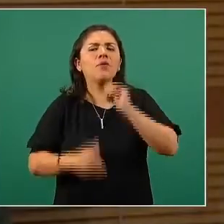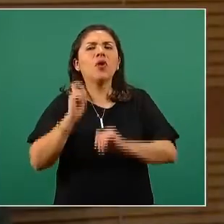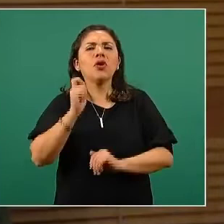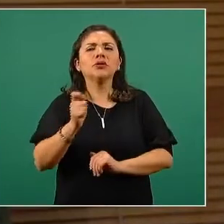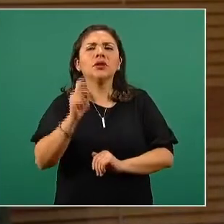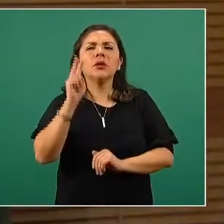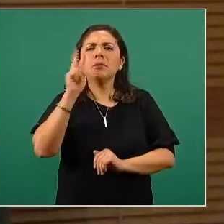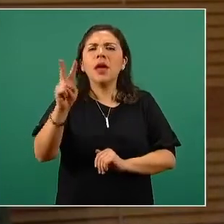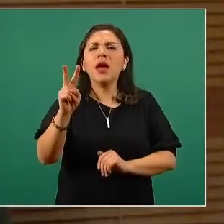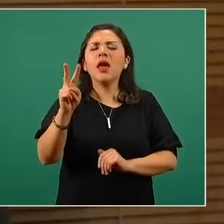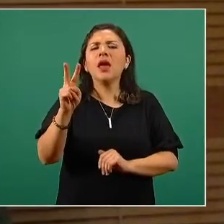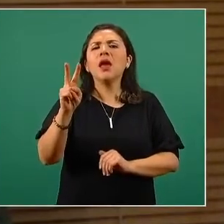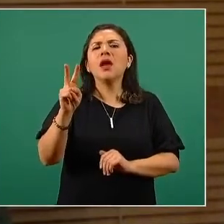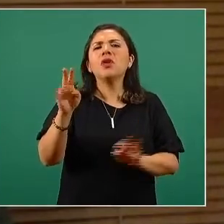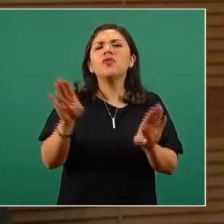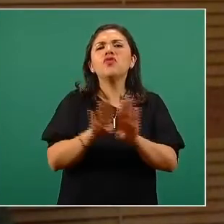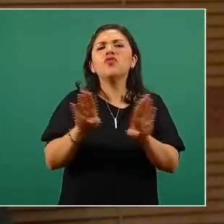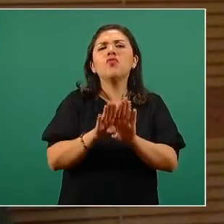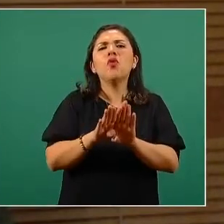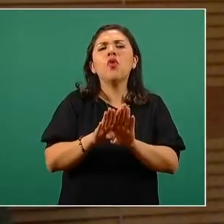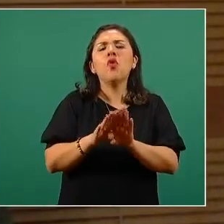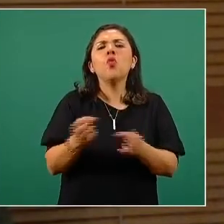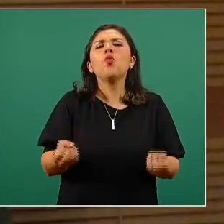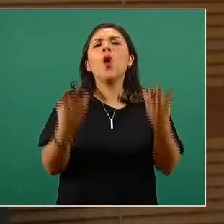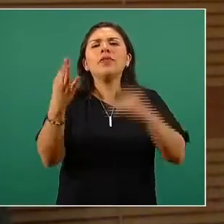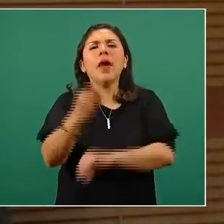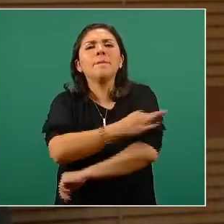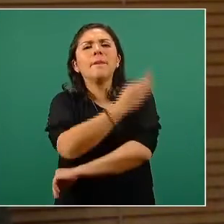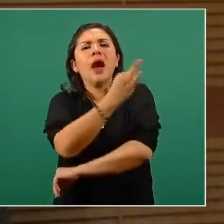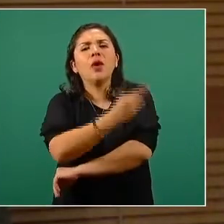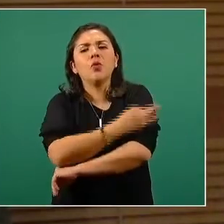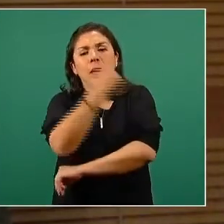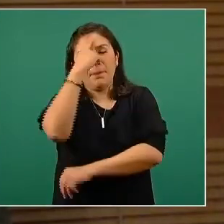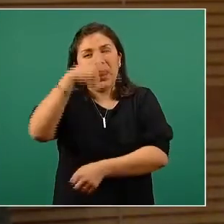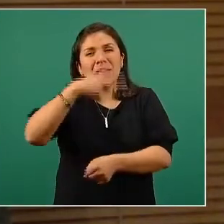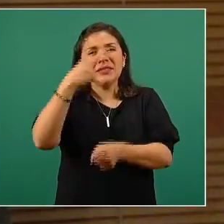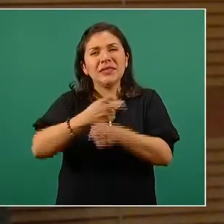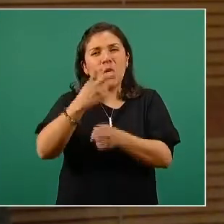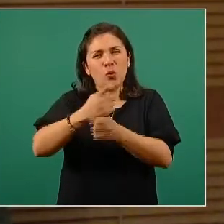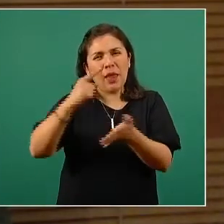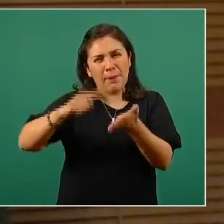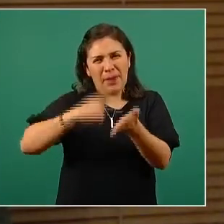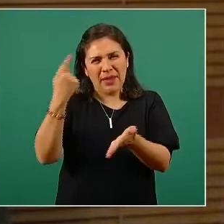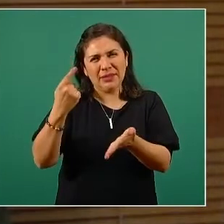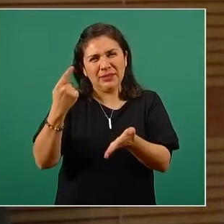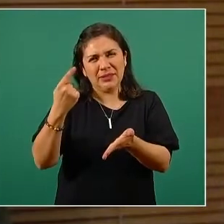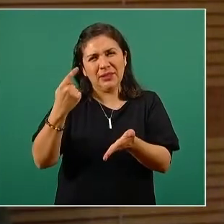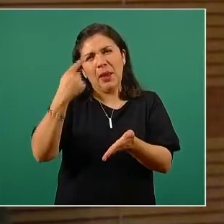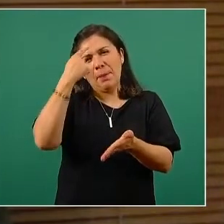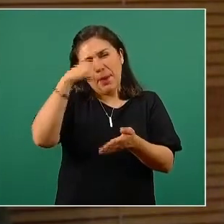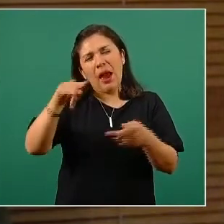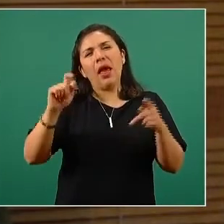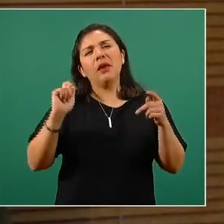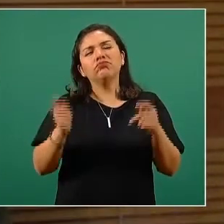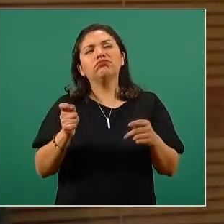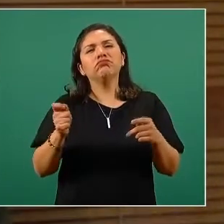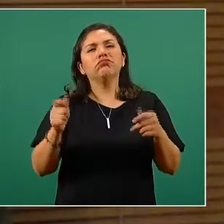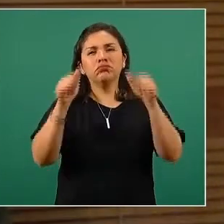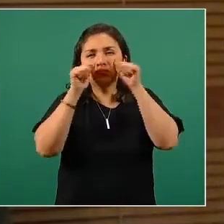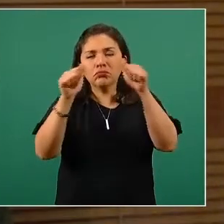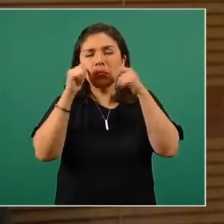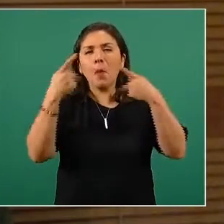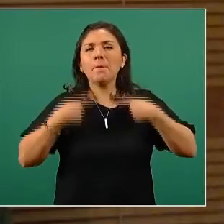envió en su momento de dosis para segundas aplicaciones en profesionales de